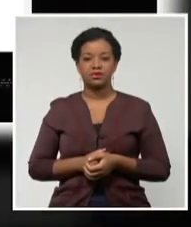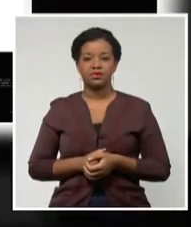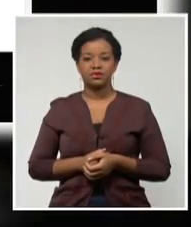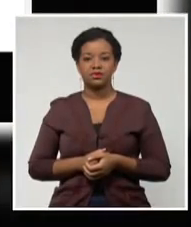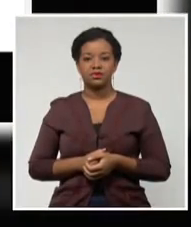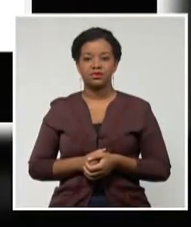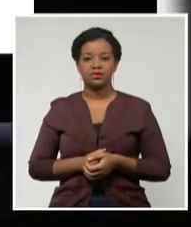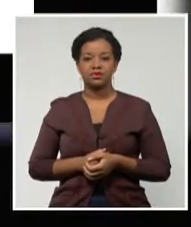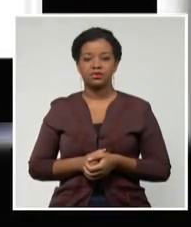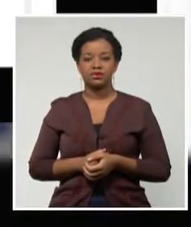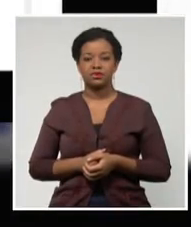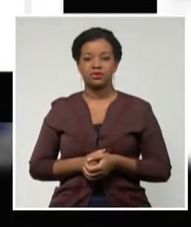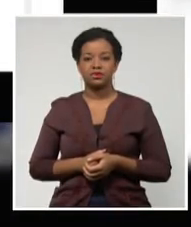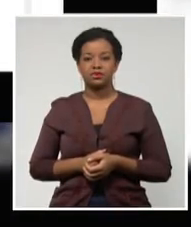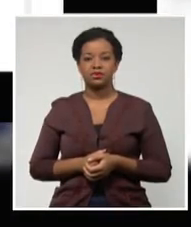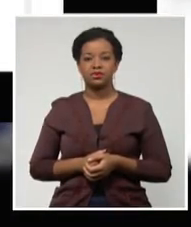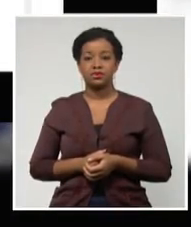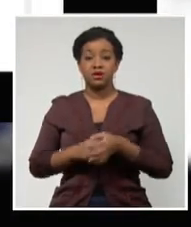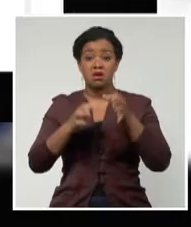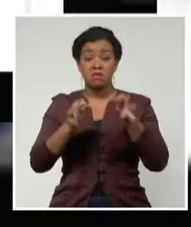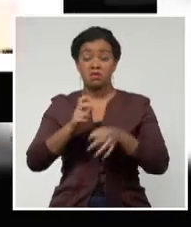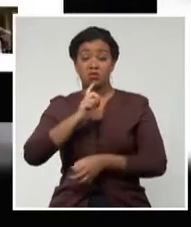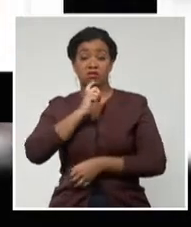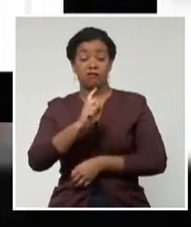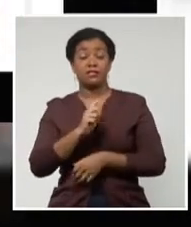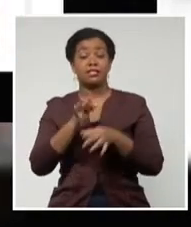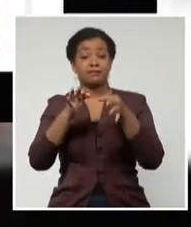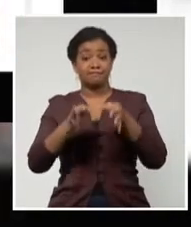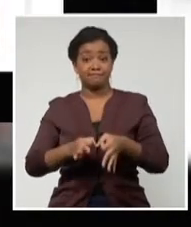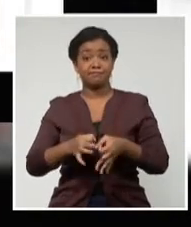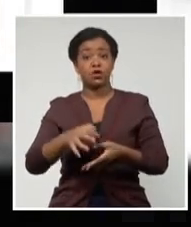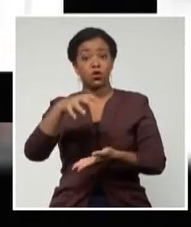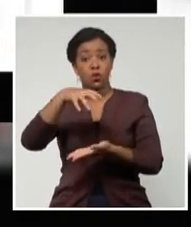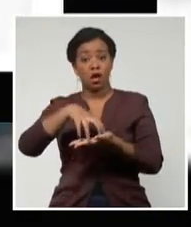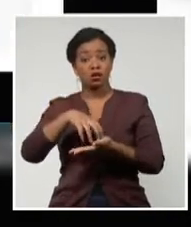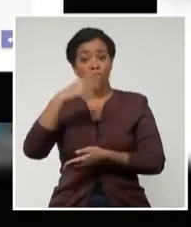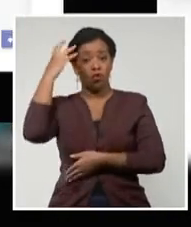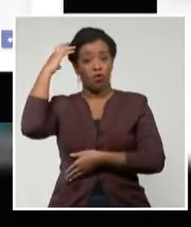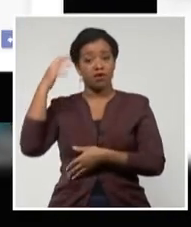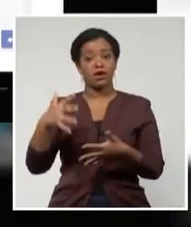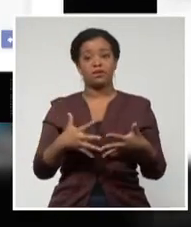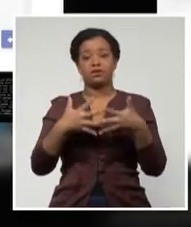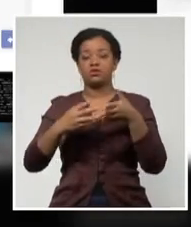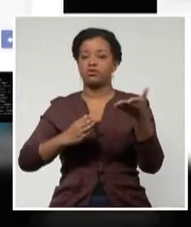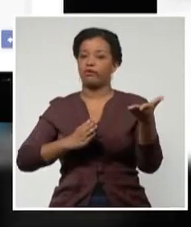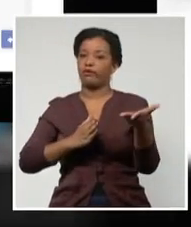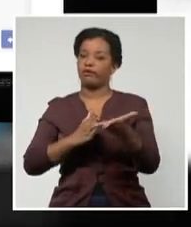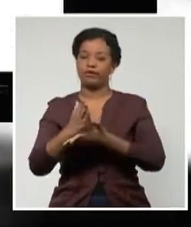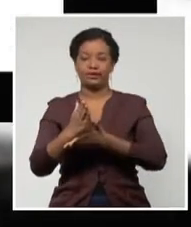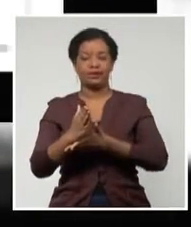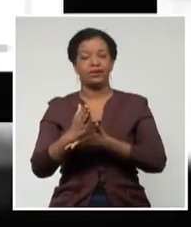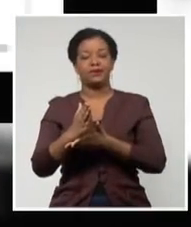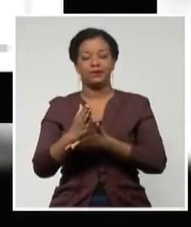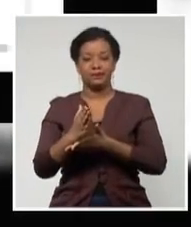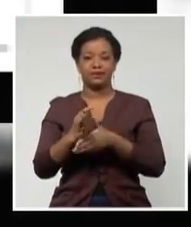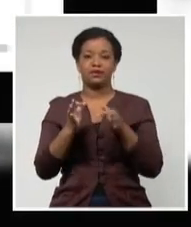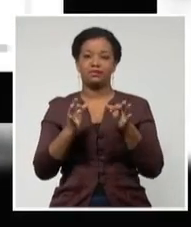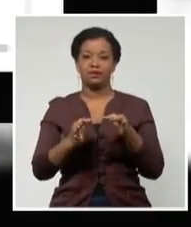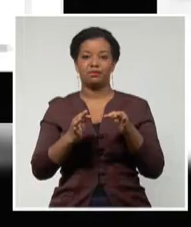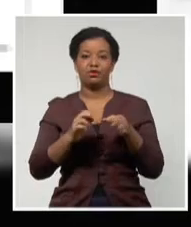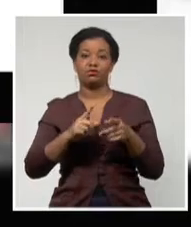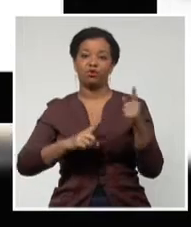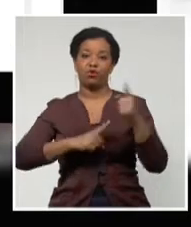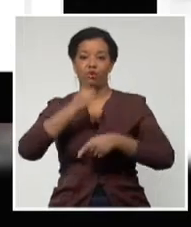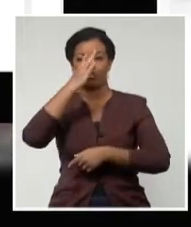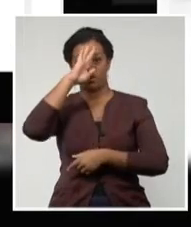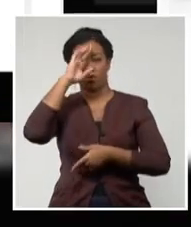Aún en medio de esta terrible realidad para el continente, el gobierno de Estados Unidos continúa con la campaña de descrédito contra la cooperación